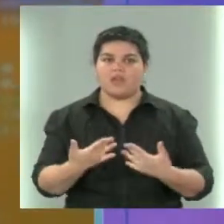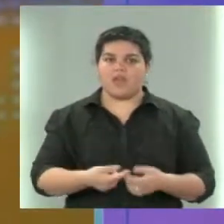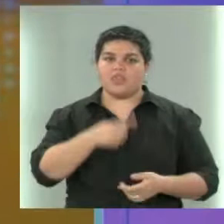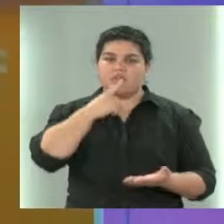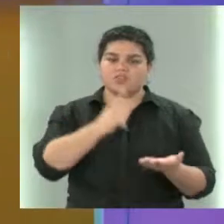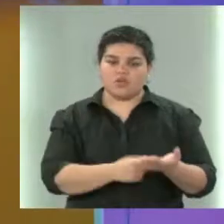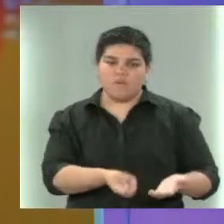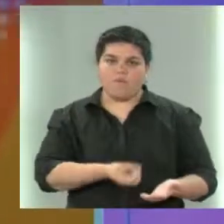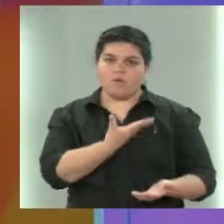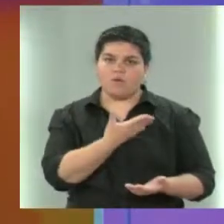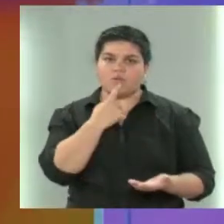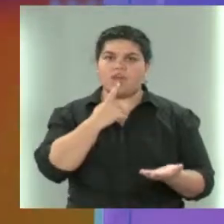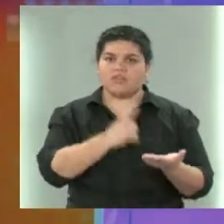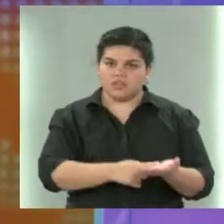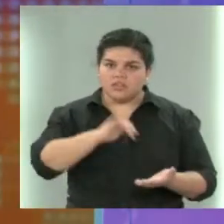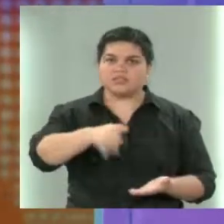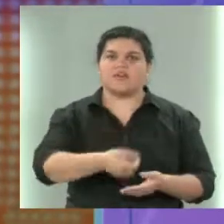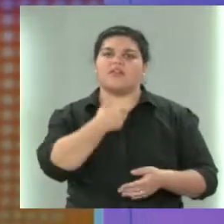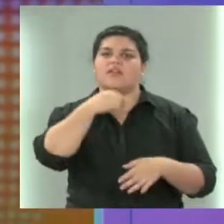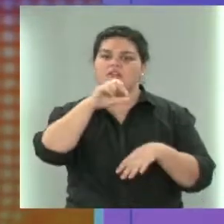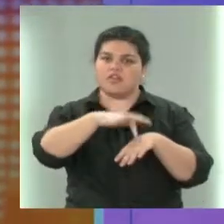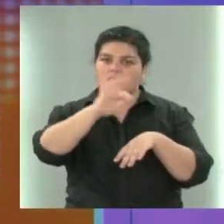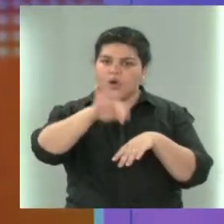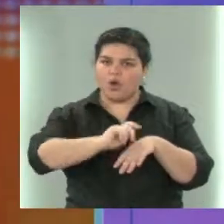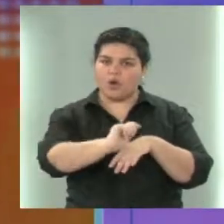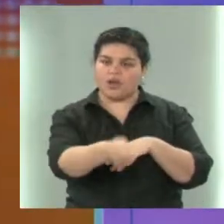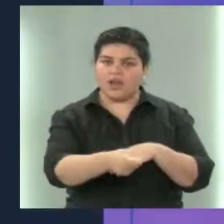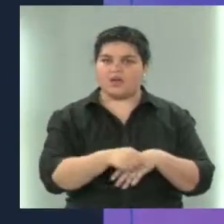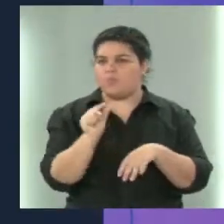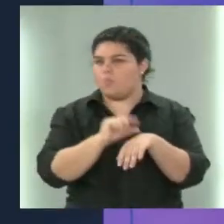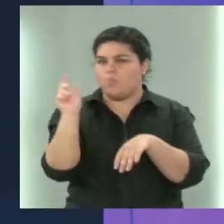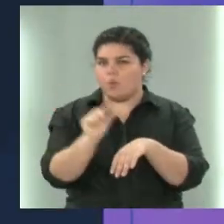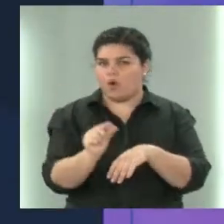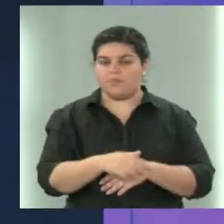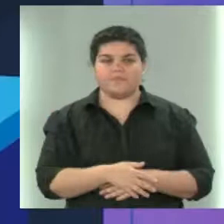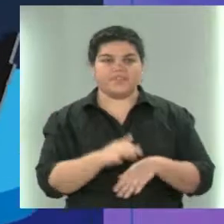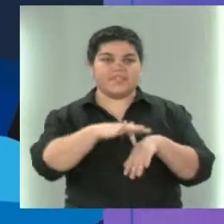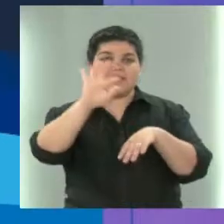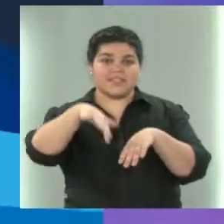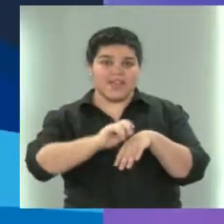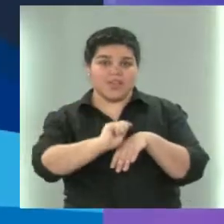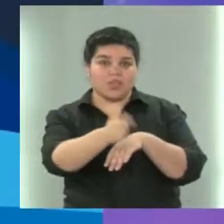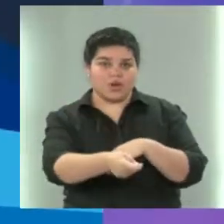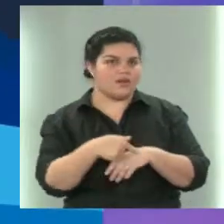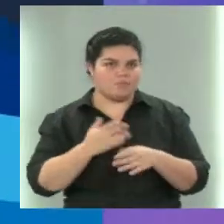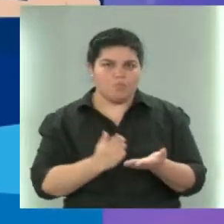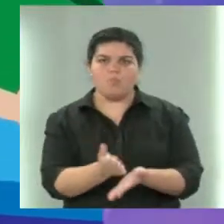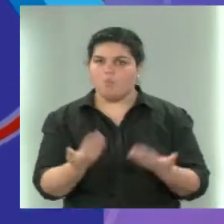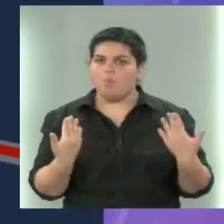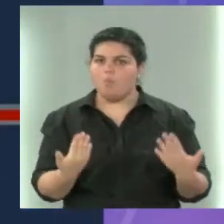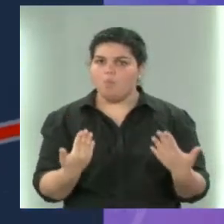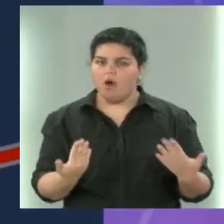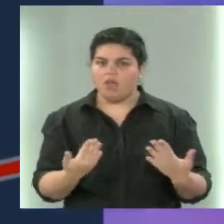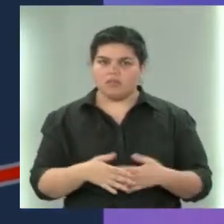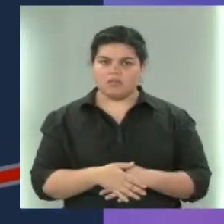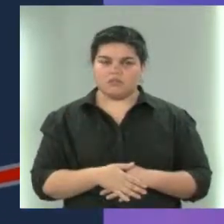de querer ir a donar. Es un momento y no cuesta más que un ratito. Donar sangre siempre es posible. No hace falta